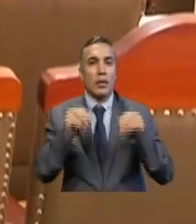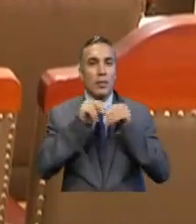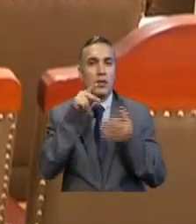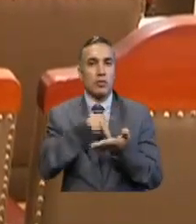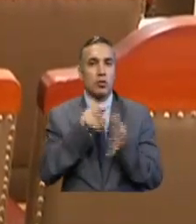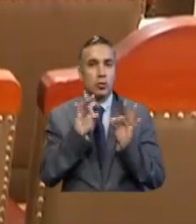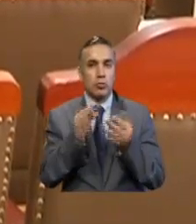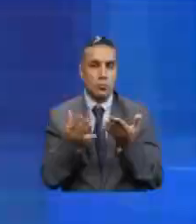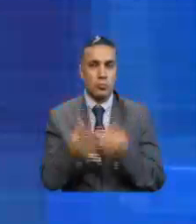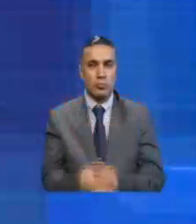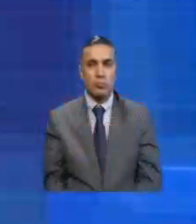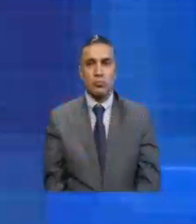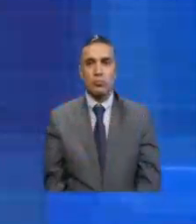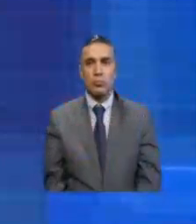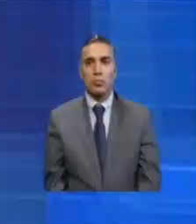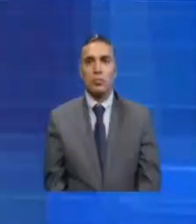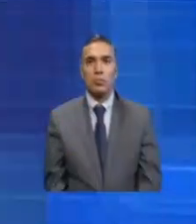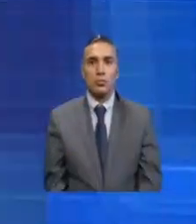Televisión.